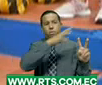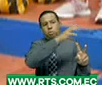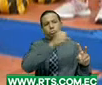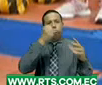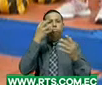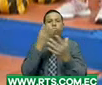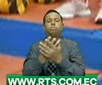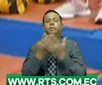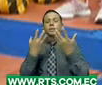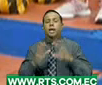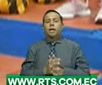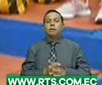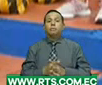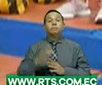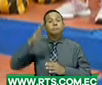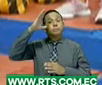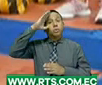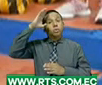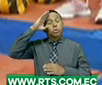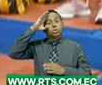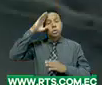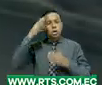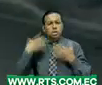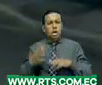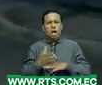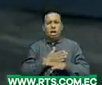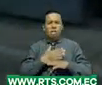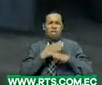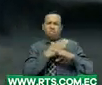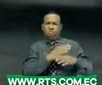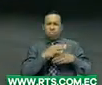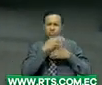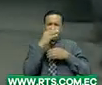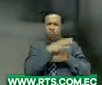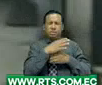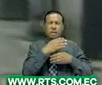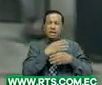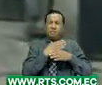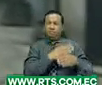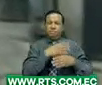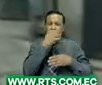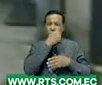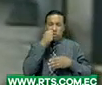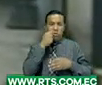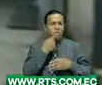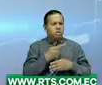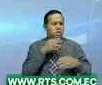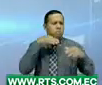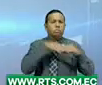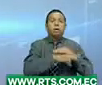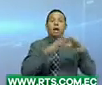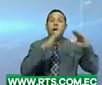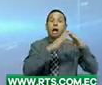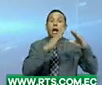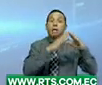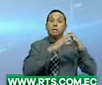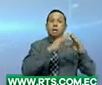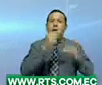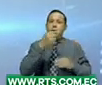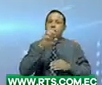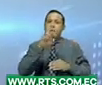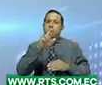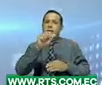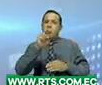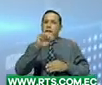Trabajos de inteligencia de la Policía Judicial y Antinarcóticos permitieron el allanamiento de un inmueble ubicado en la Ciudadela Valle de los Geranios, en Los